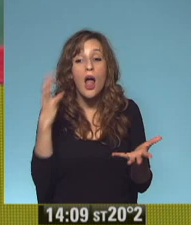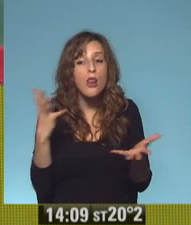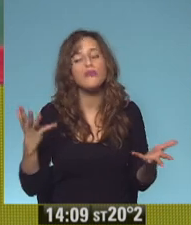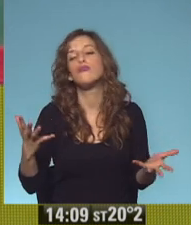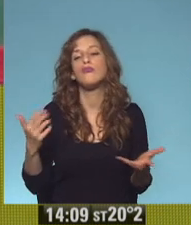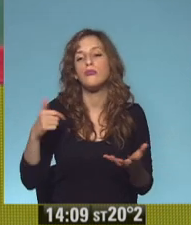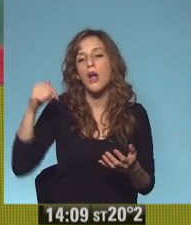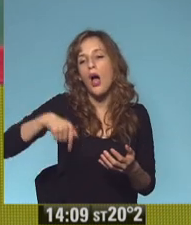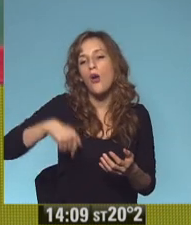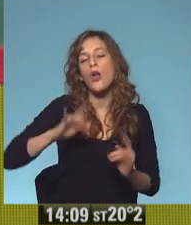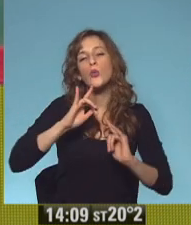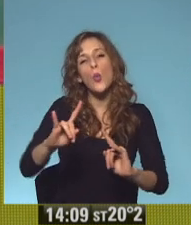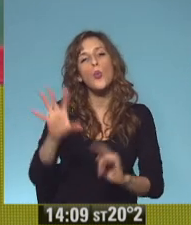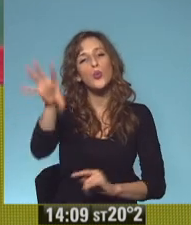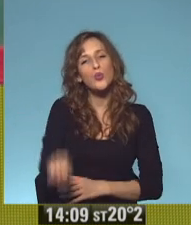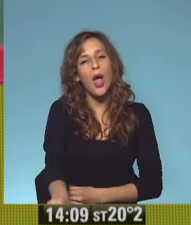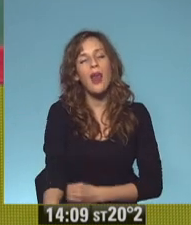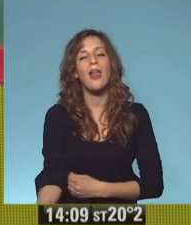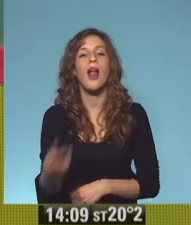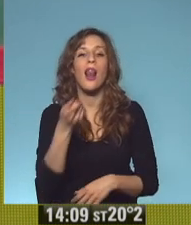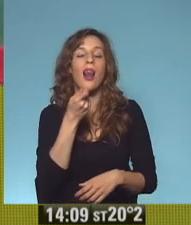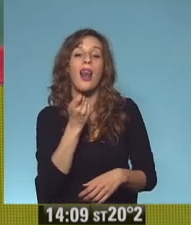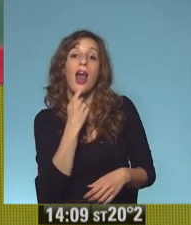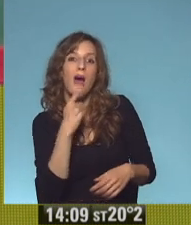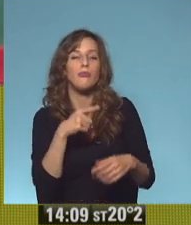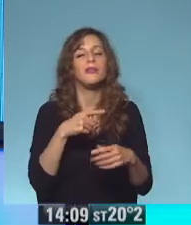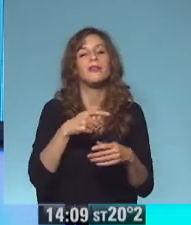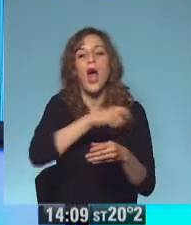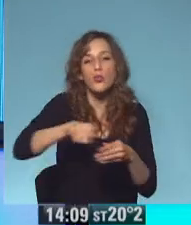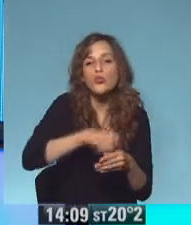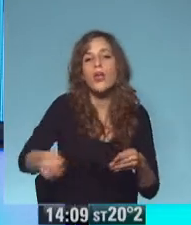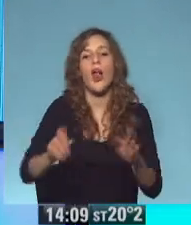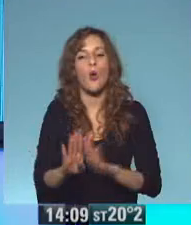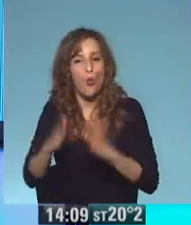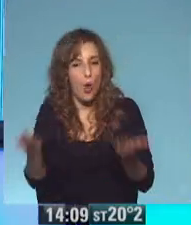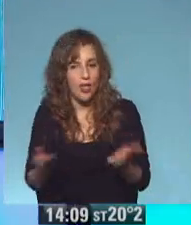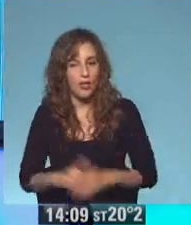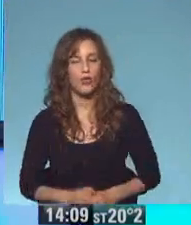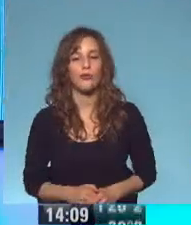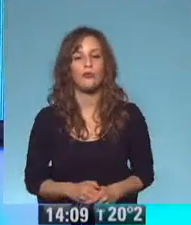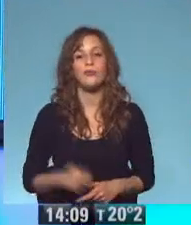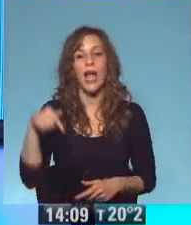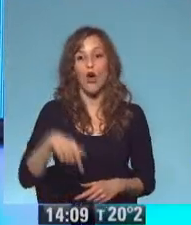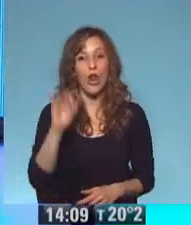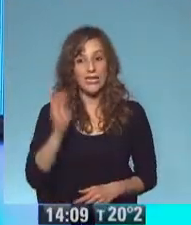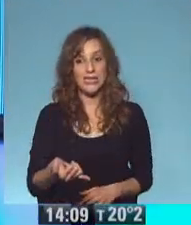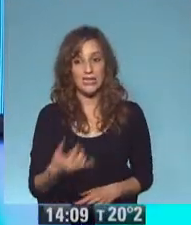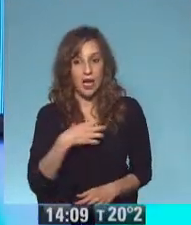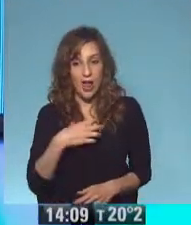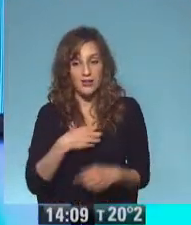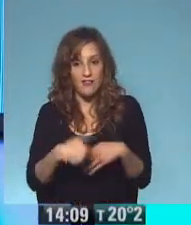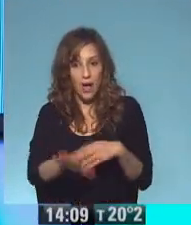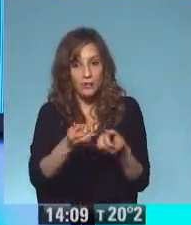papel, cuaderno o cartuchera vamos a estar bien. No necesitamos materiales aparte. ¡Perfecto! ¡Ahora sí! Ya empieza la clase, pero